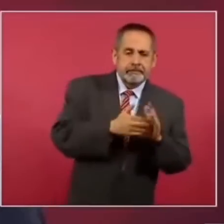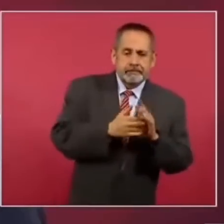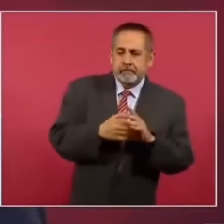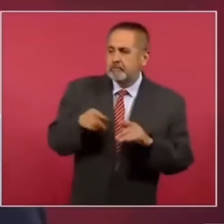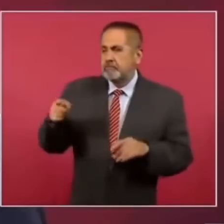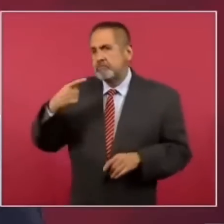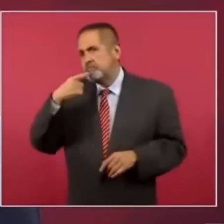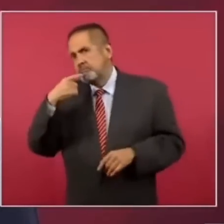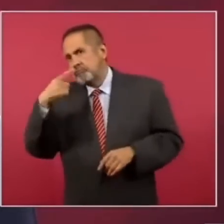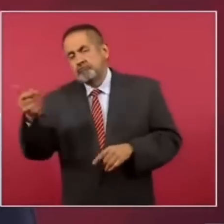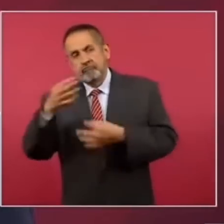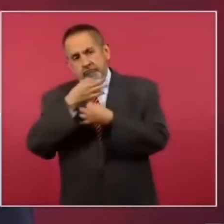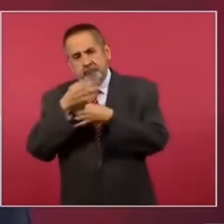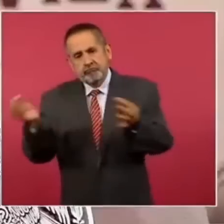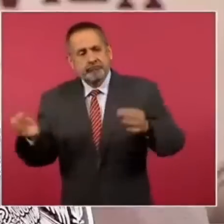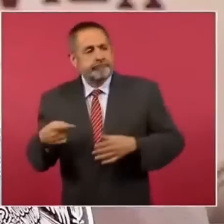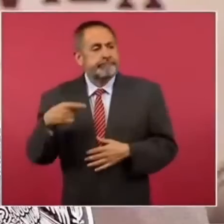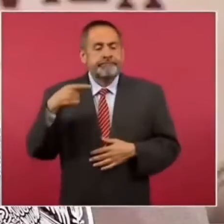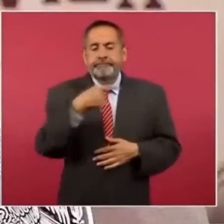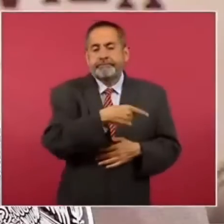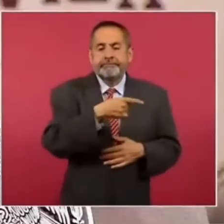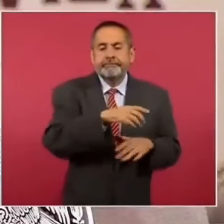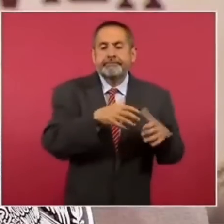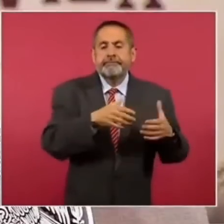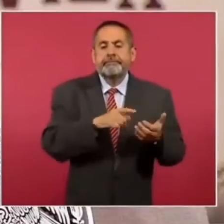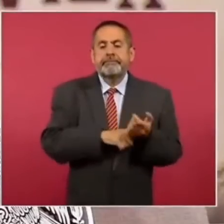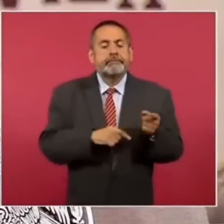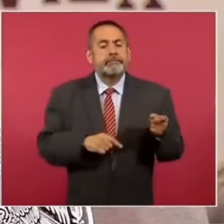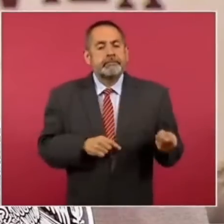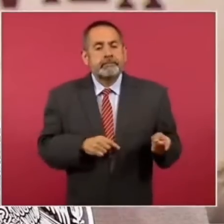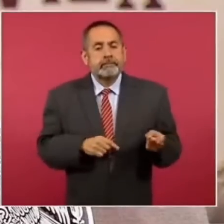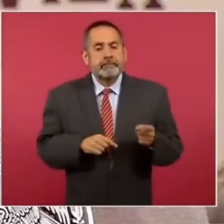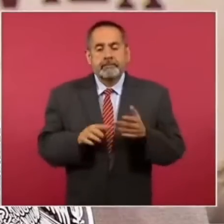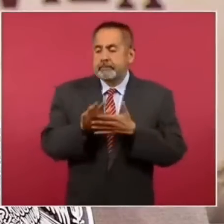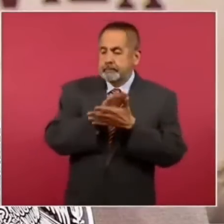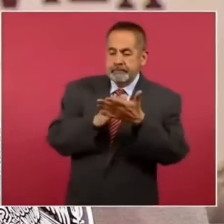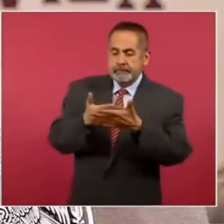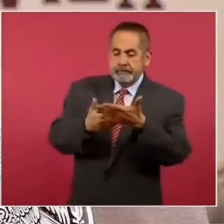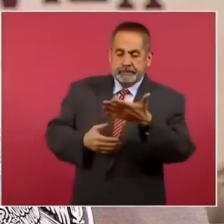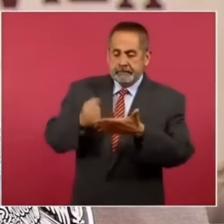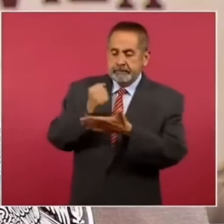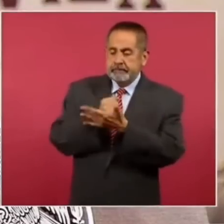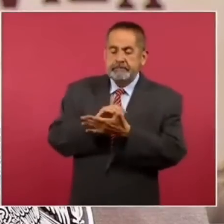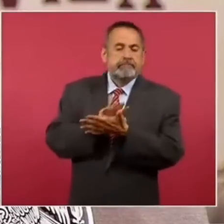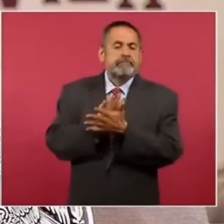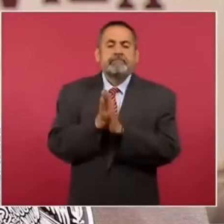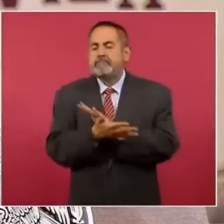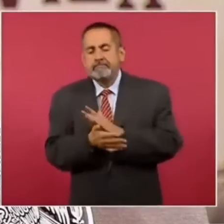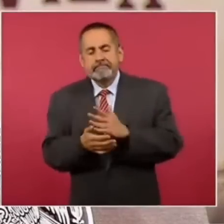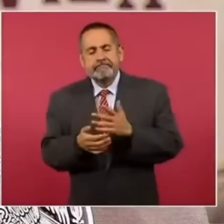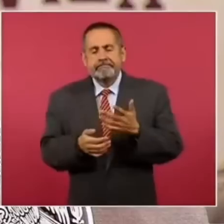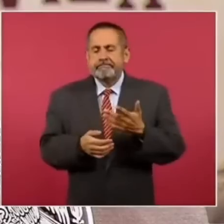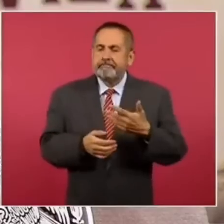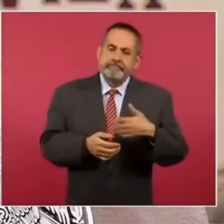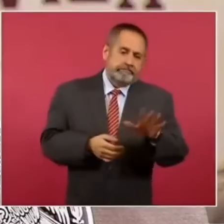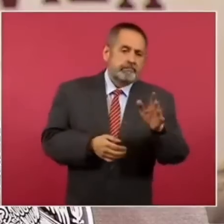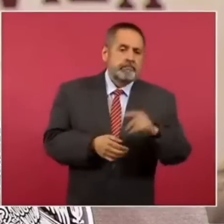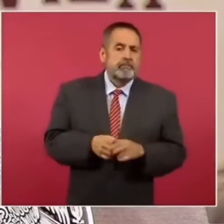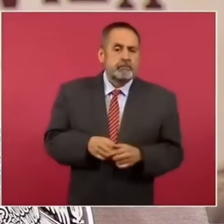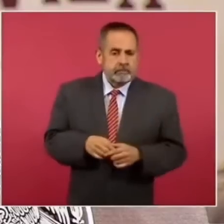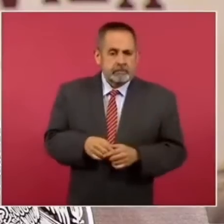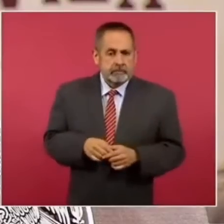la denunció aquí públicamente, en donde se distorsionó el decreto original, pero afortunadamente